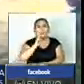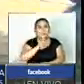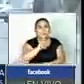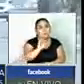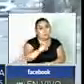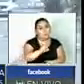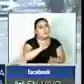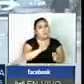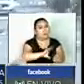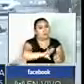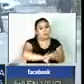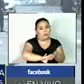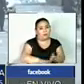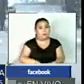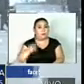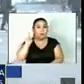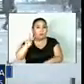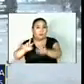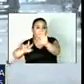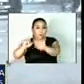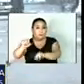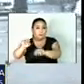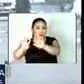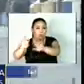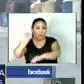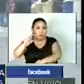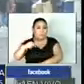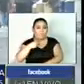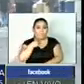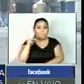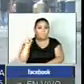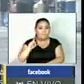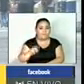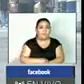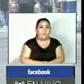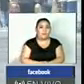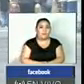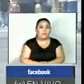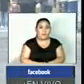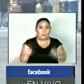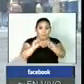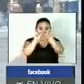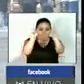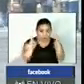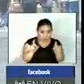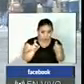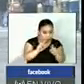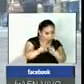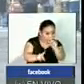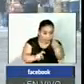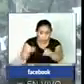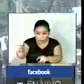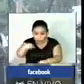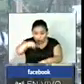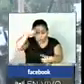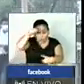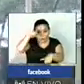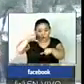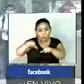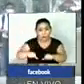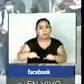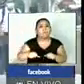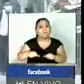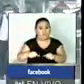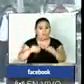sí, y el 28.9% que no. Luego le preguntamos a la gente si está de acuerdo con las medidas de